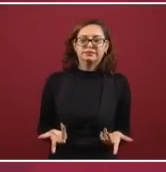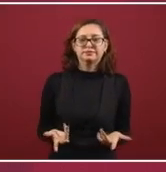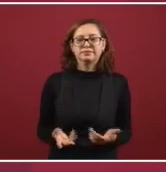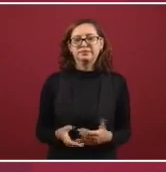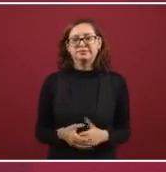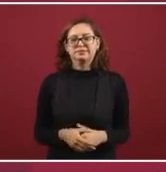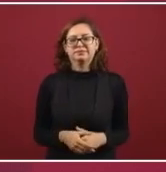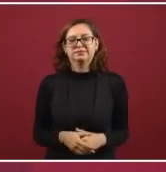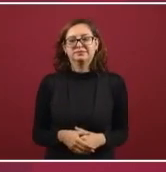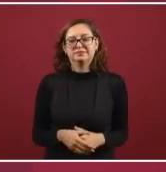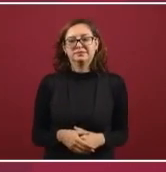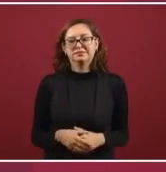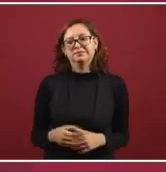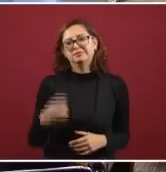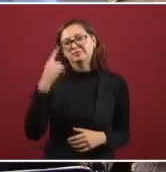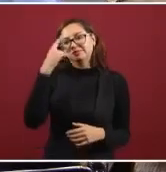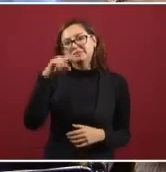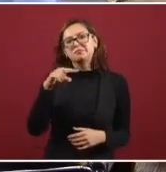para